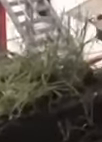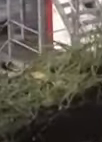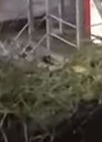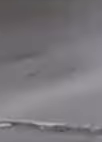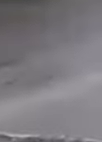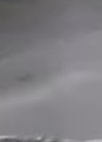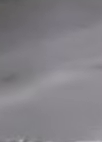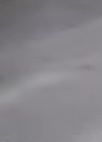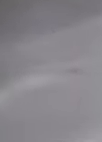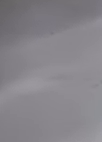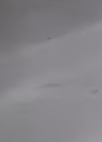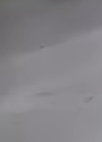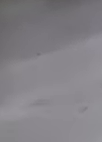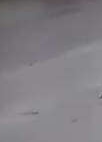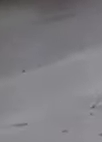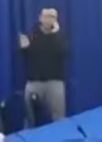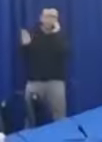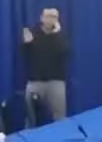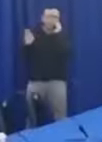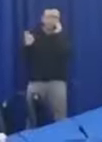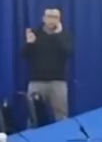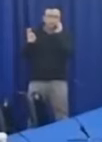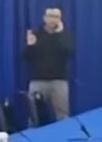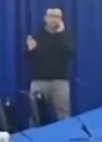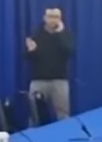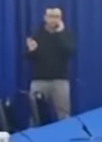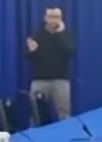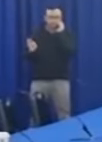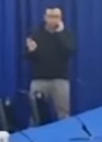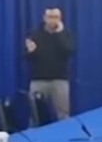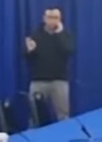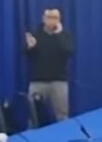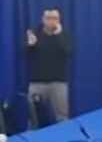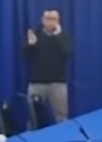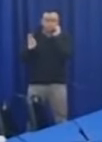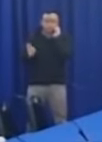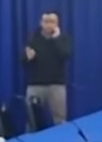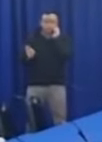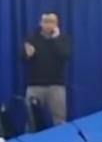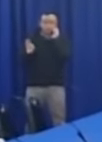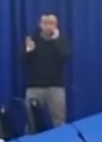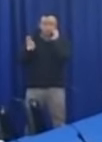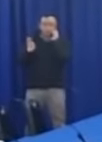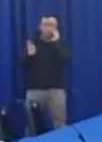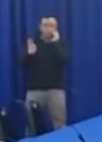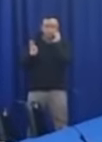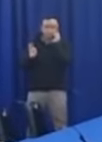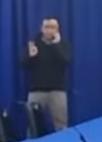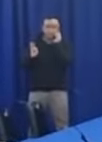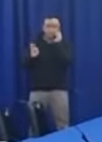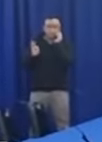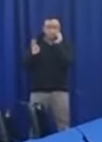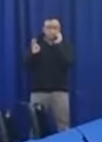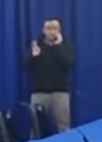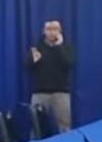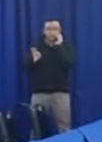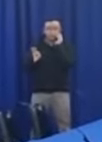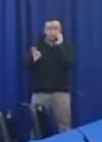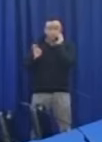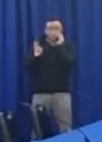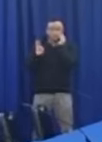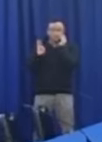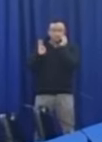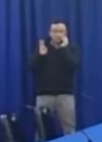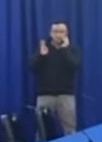Vialidad. El Ministerio de Obras Públicas es fundamental, la delegación presidencial es fundamental y en eso estamos avanzando. Queremos darle también tranquilidad a los vecinos,